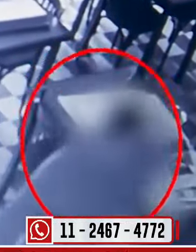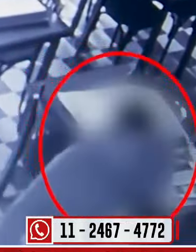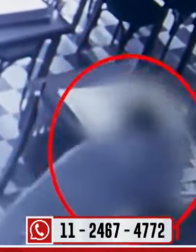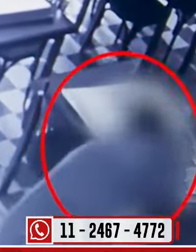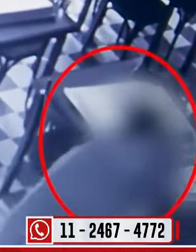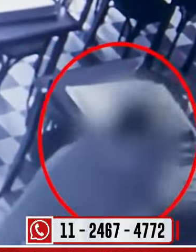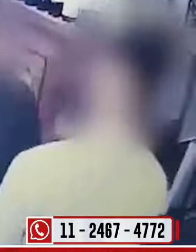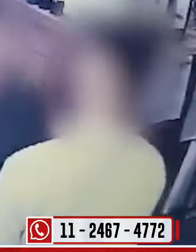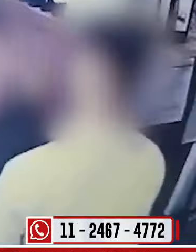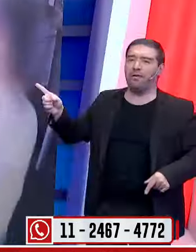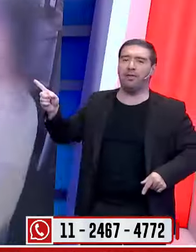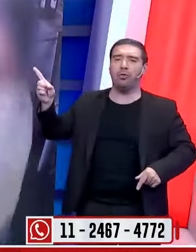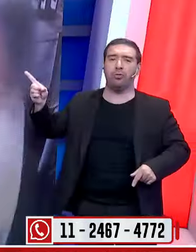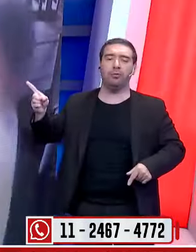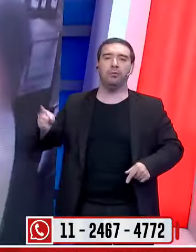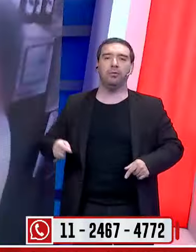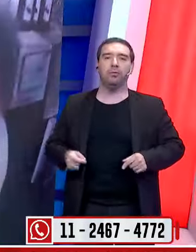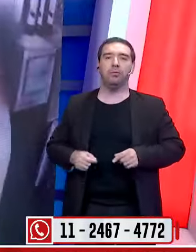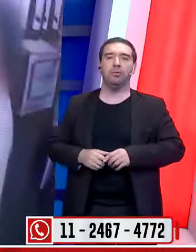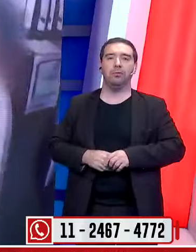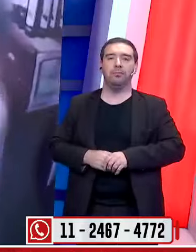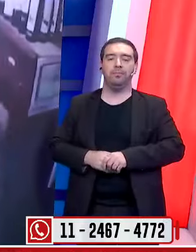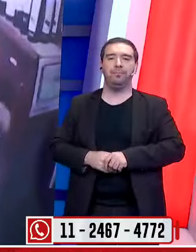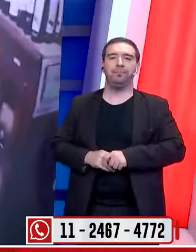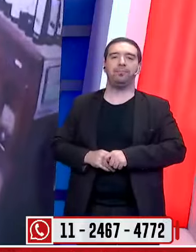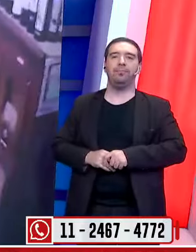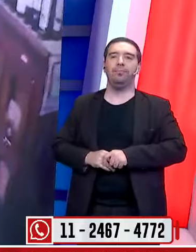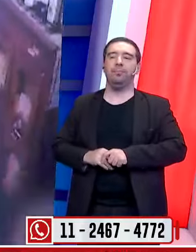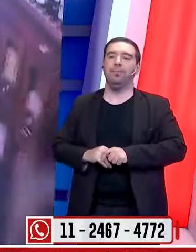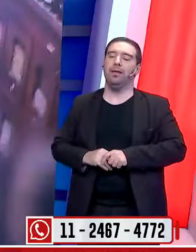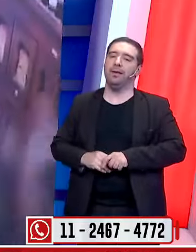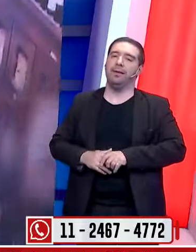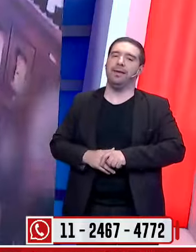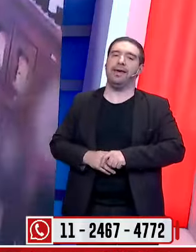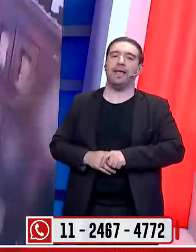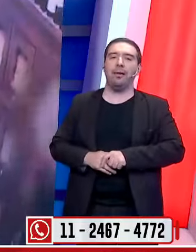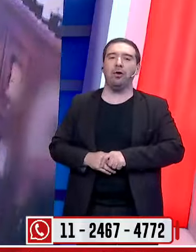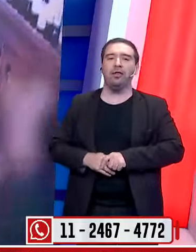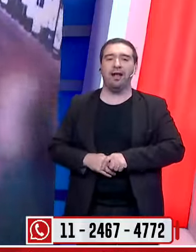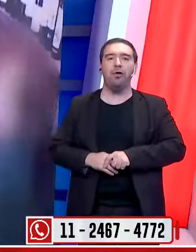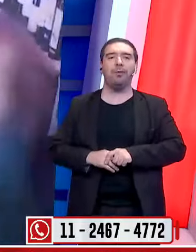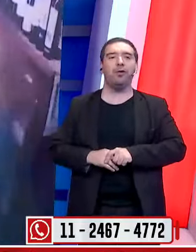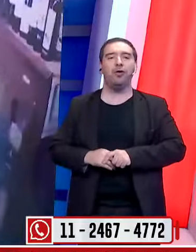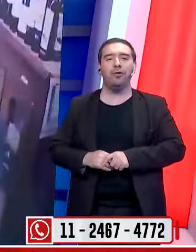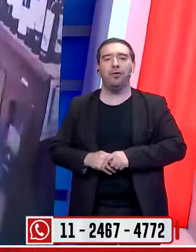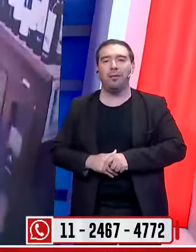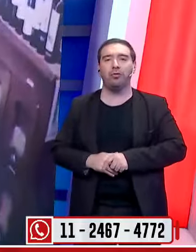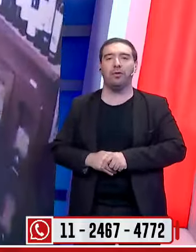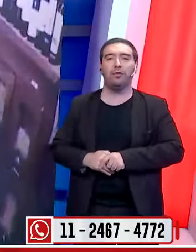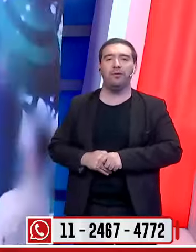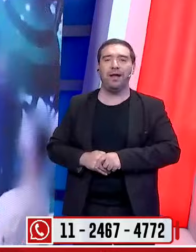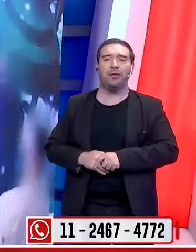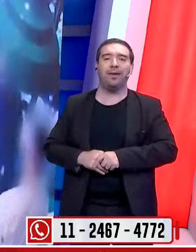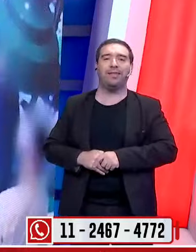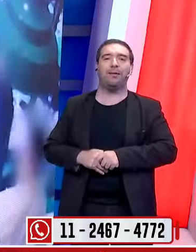tranquilo, impune. Y los ahora, ¿ya había tomado mucho y estaba borracho? Digo... ¿O no? Estaba alcoholizado, pero no lo vamos